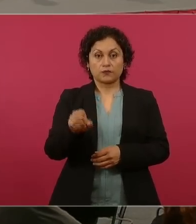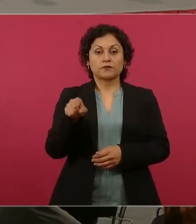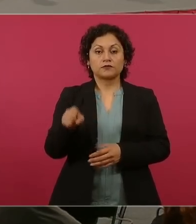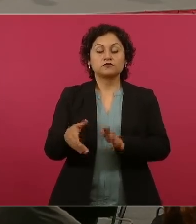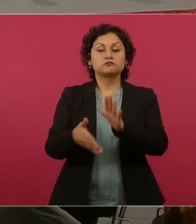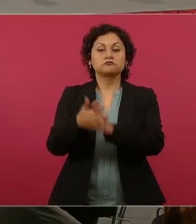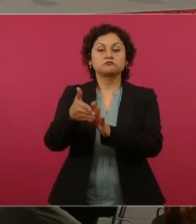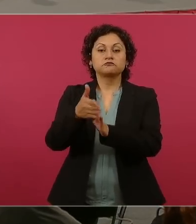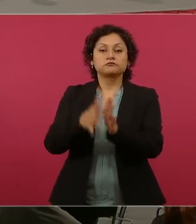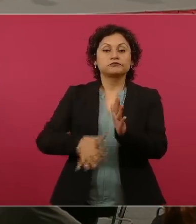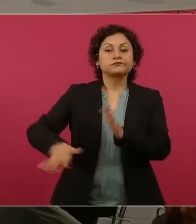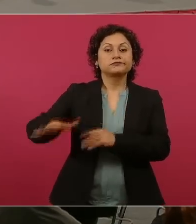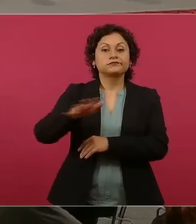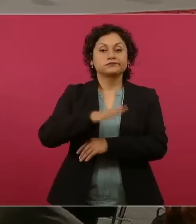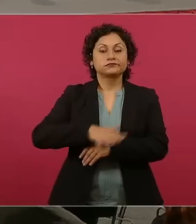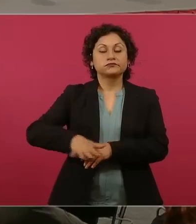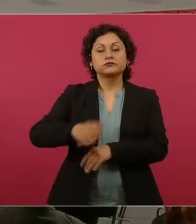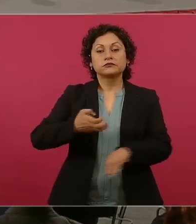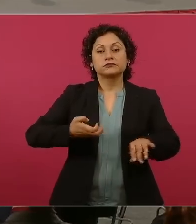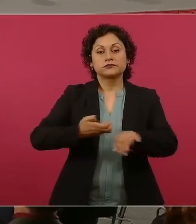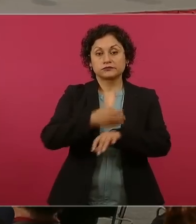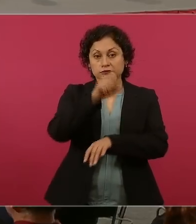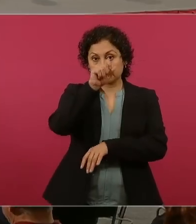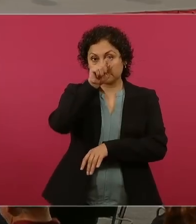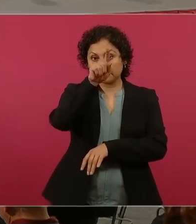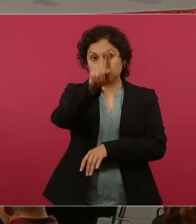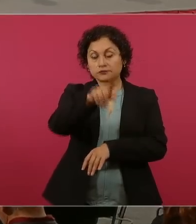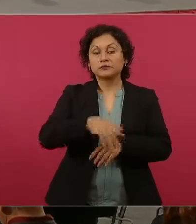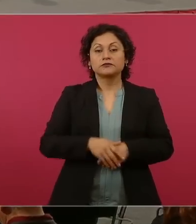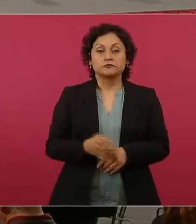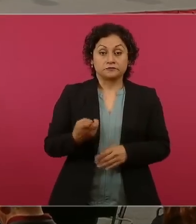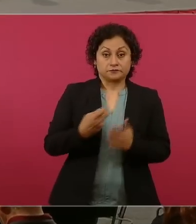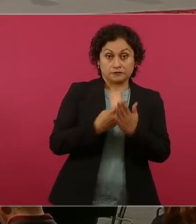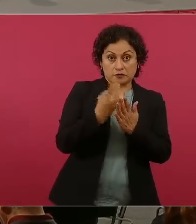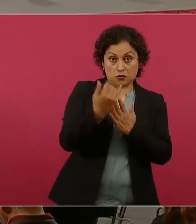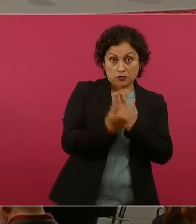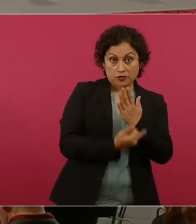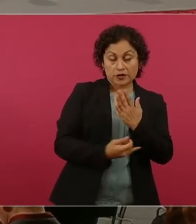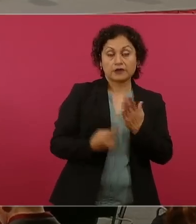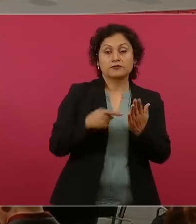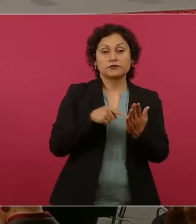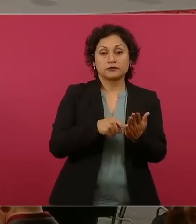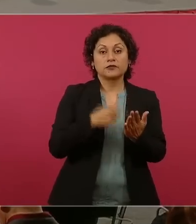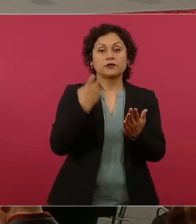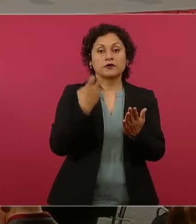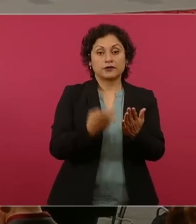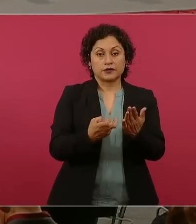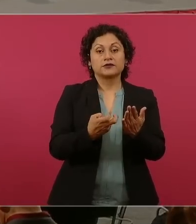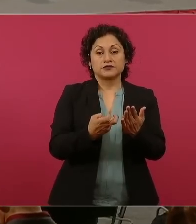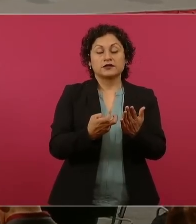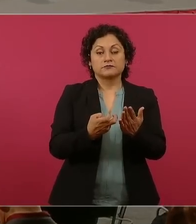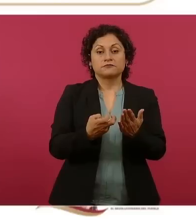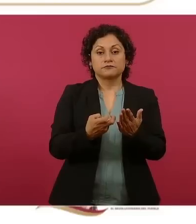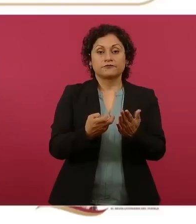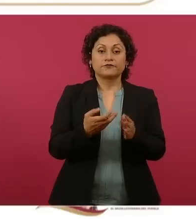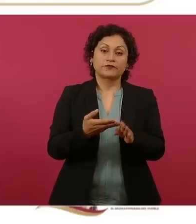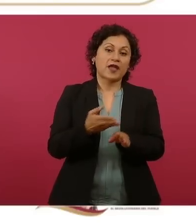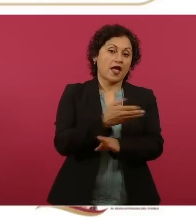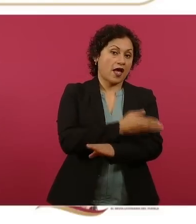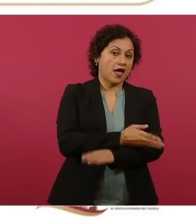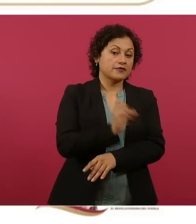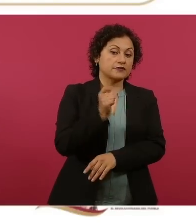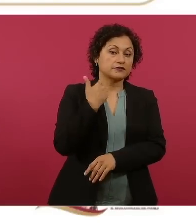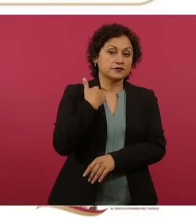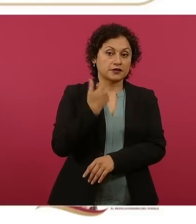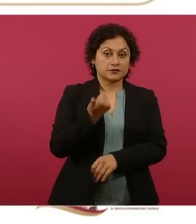en la ciudad en el estado de Jalisco. El proyecto de la presa El Zapotillo es otro de los proyectos que heredamos de administraciones anteriores